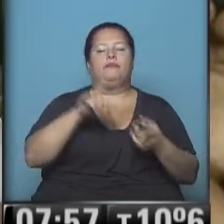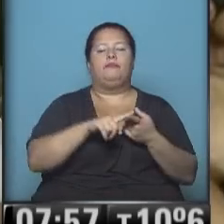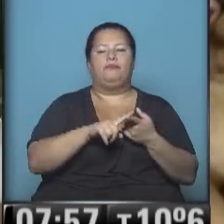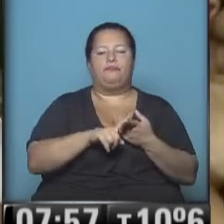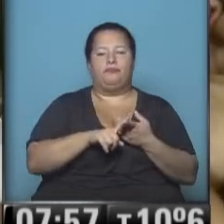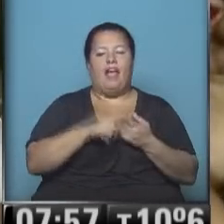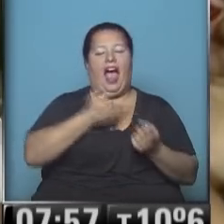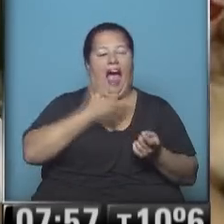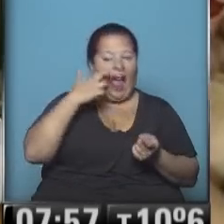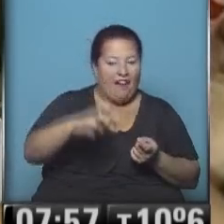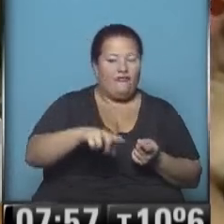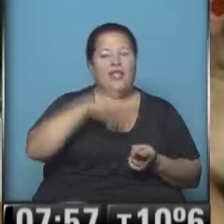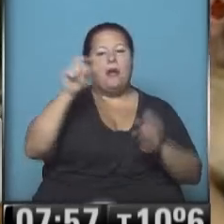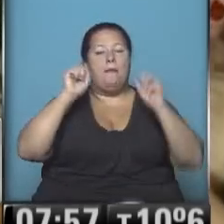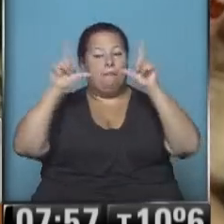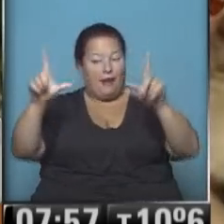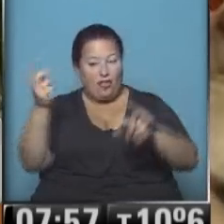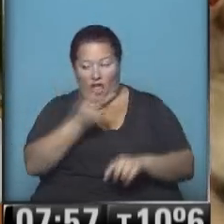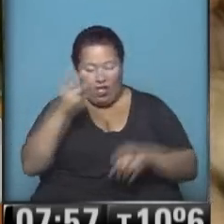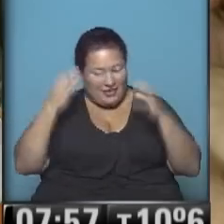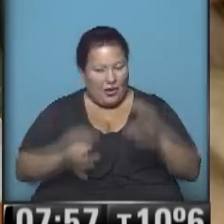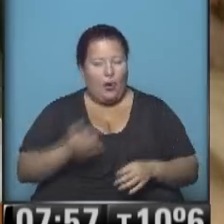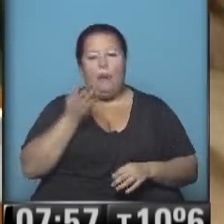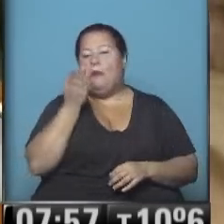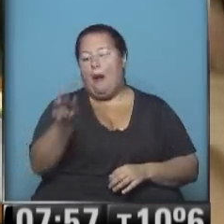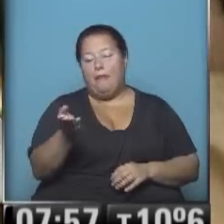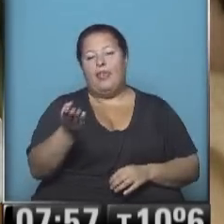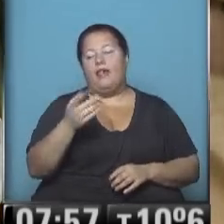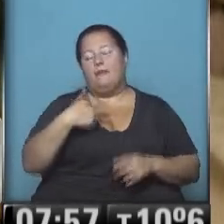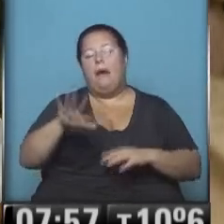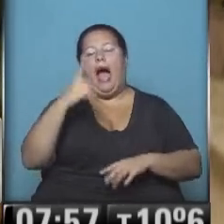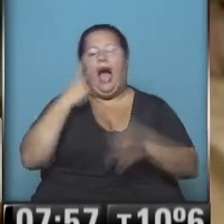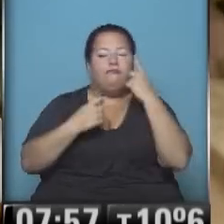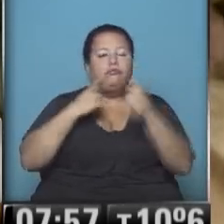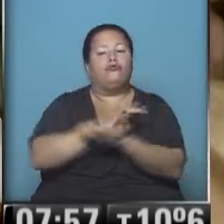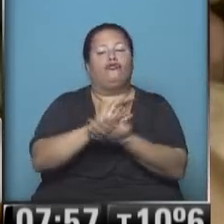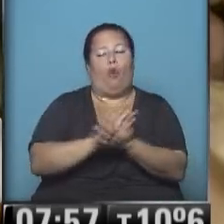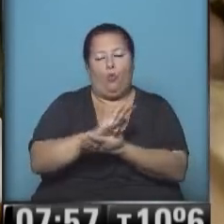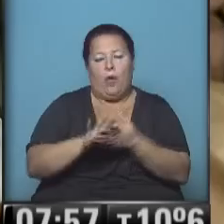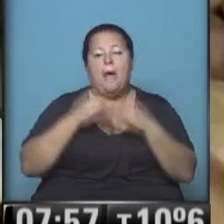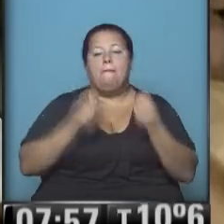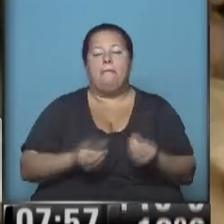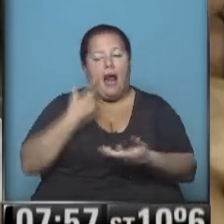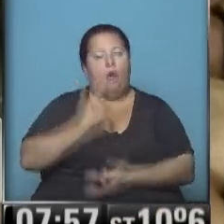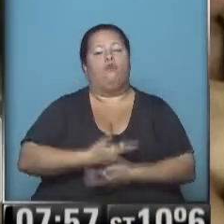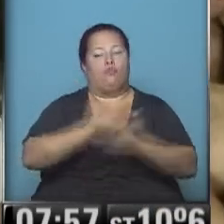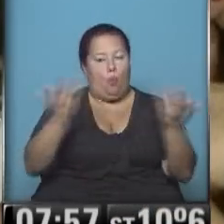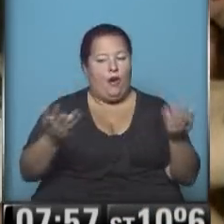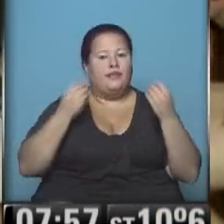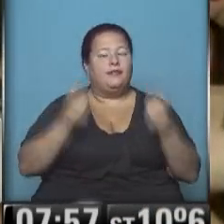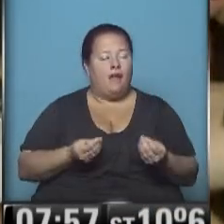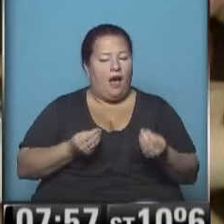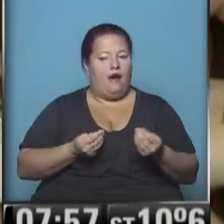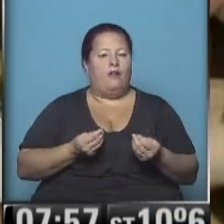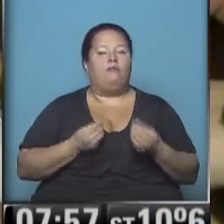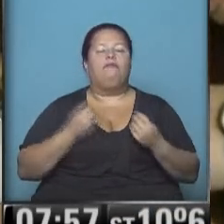la AFIPTON como la Inspección General de Justicia pedirán tomarán los recaudos necesarios para que veamos nosotros exactamente